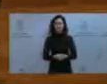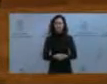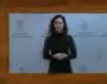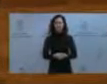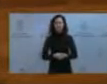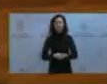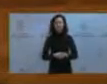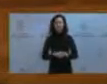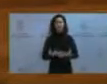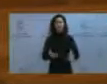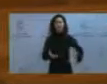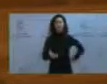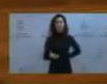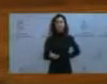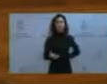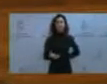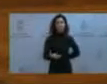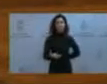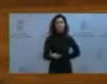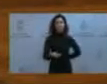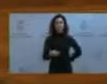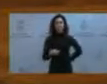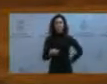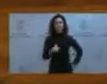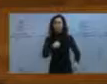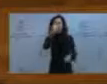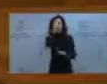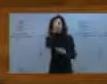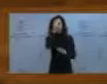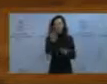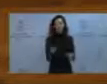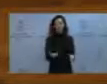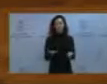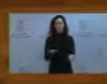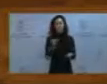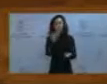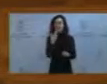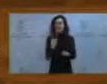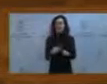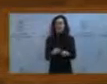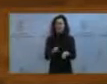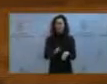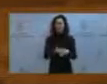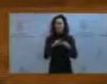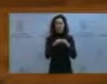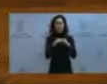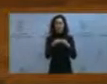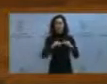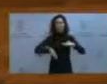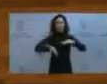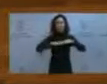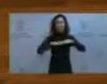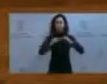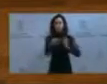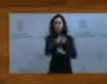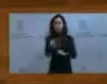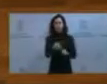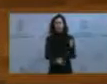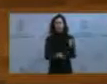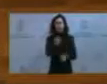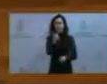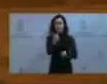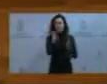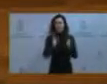Pero, entonces, yo me planteo, si precisamente esa política de utilizar al máximo y con la mayor eficiencia los